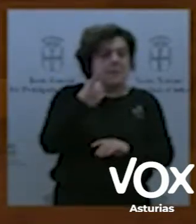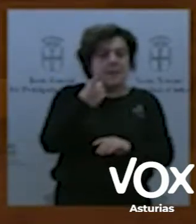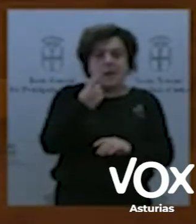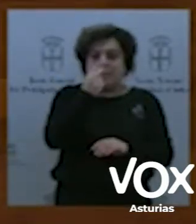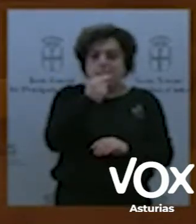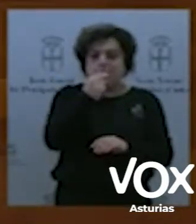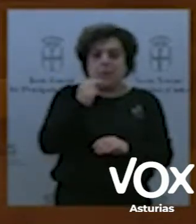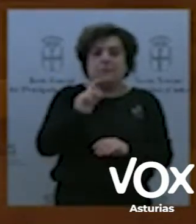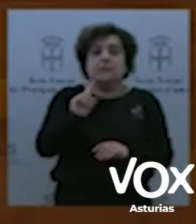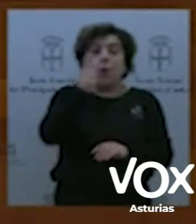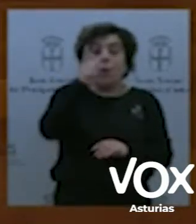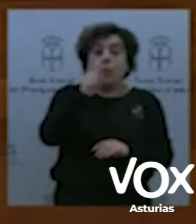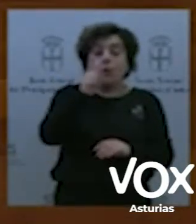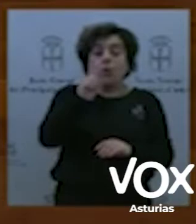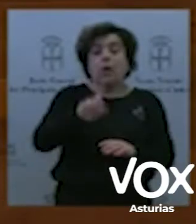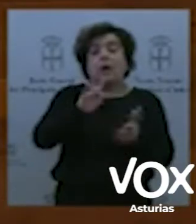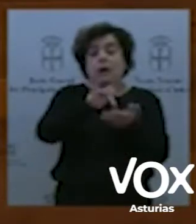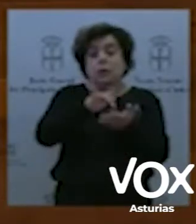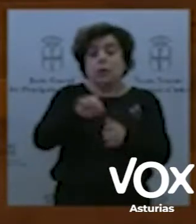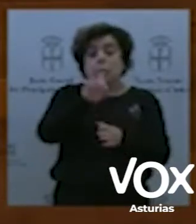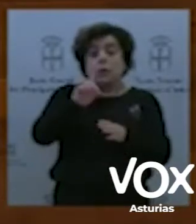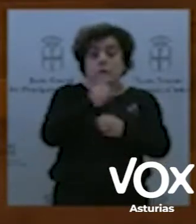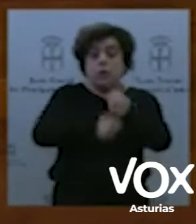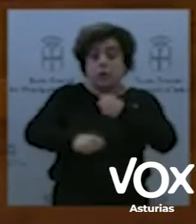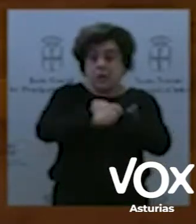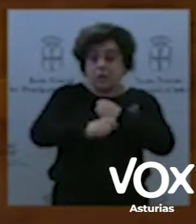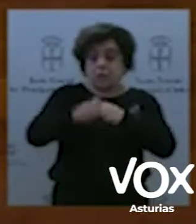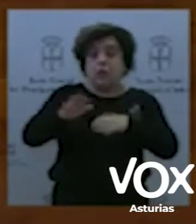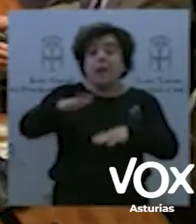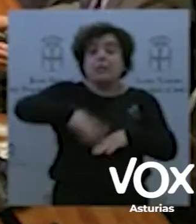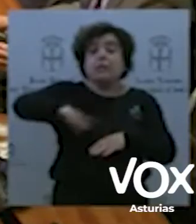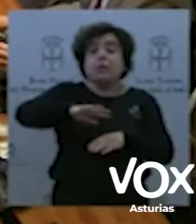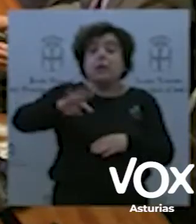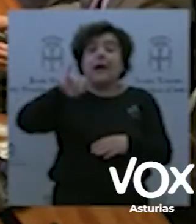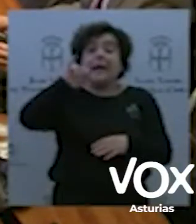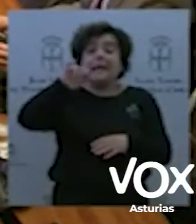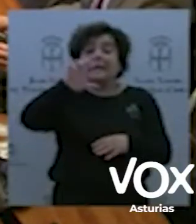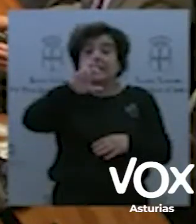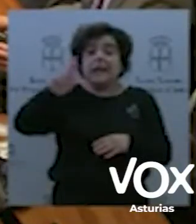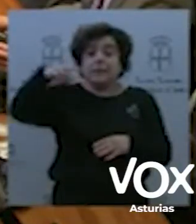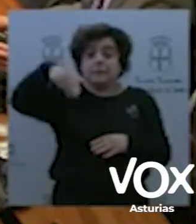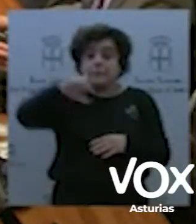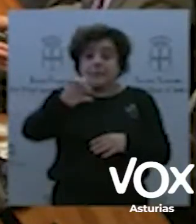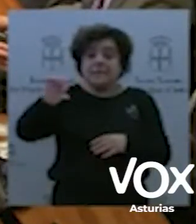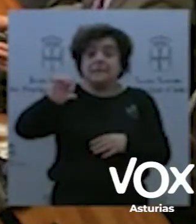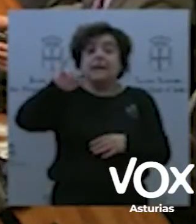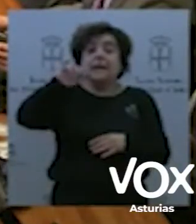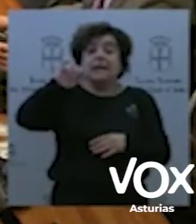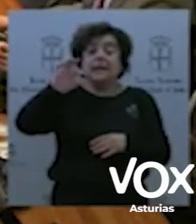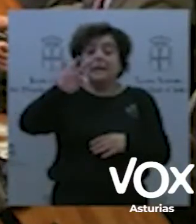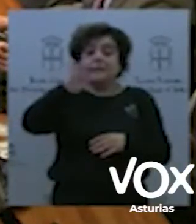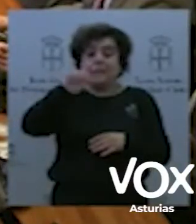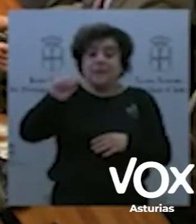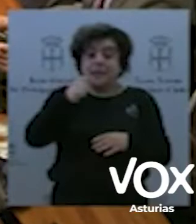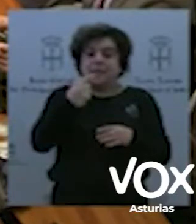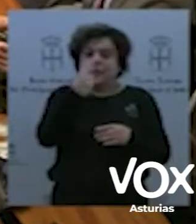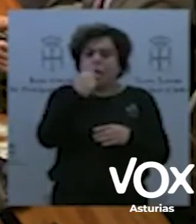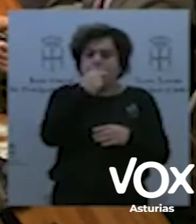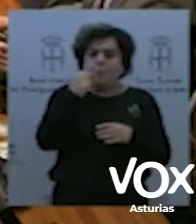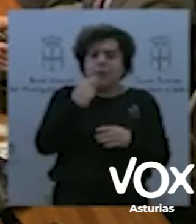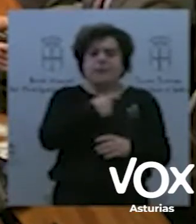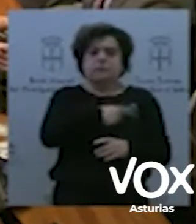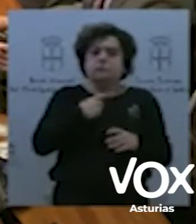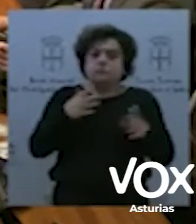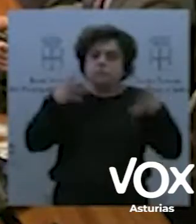en Yermes y Tameza, comprometiéndose a crear un comisionado para el reto demográfico con el objetivo de revertir de